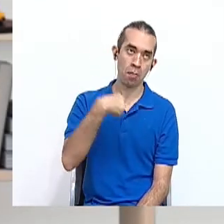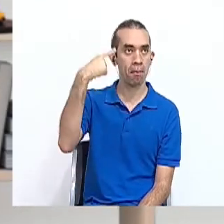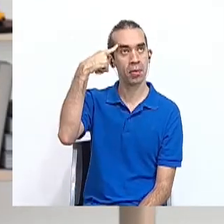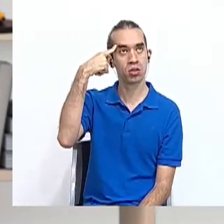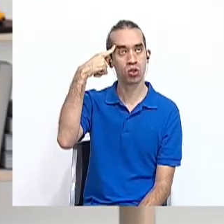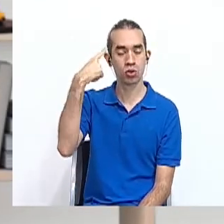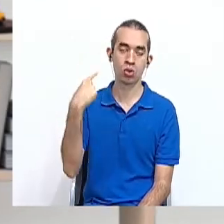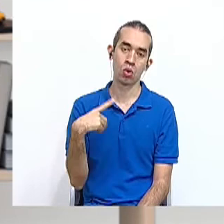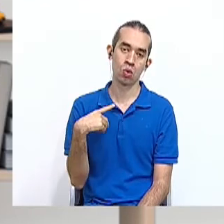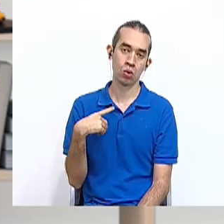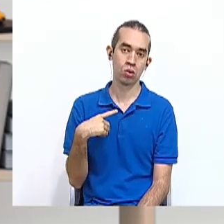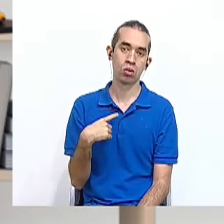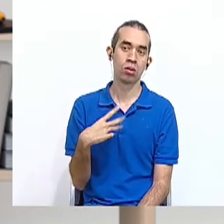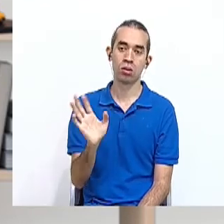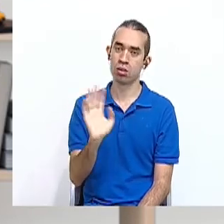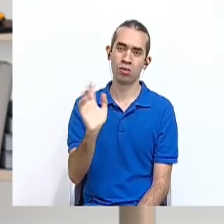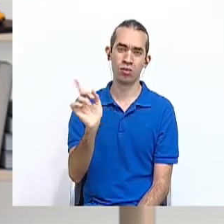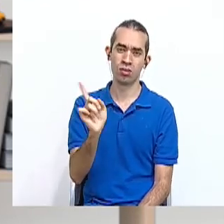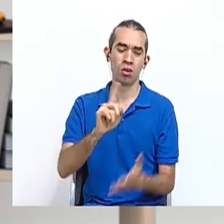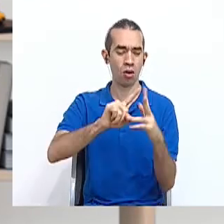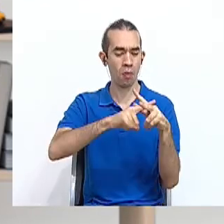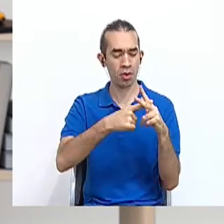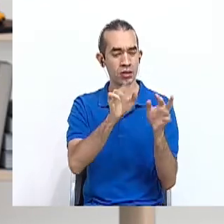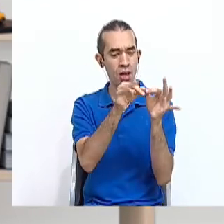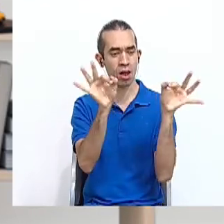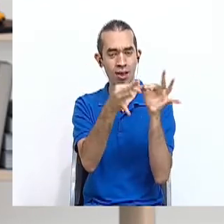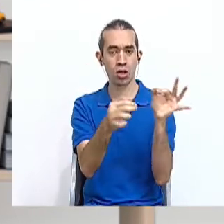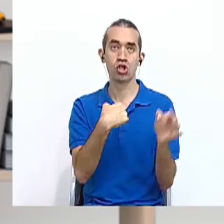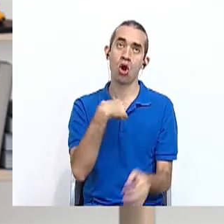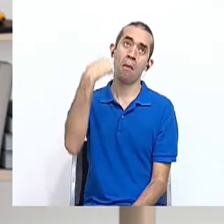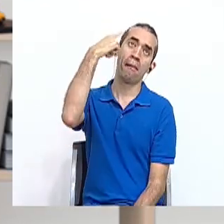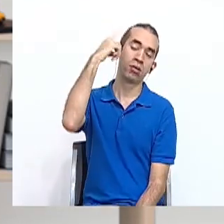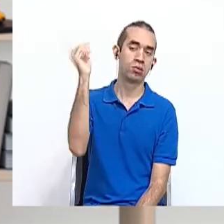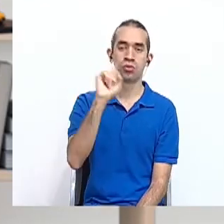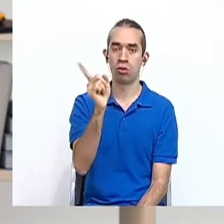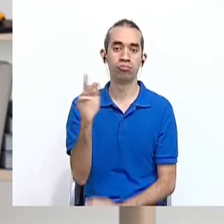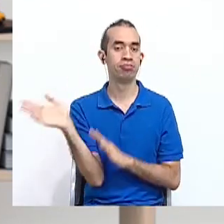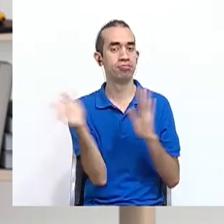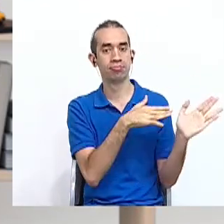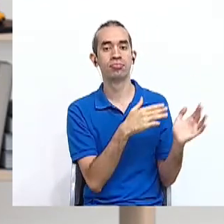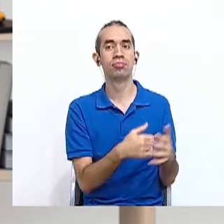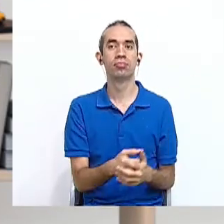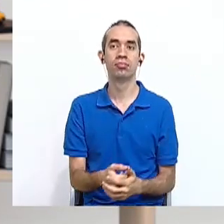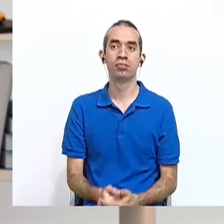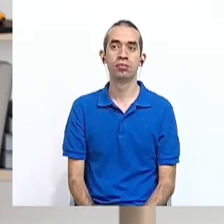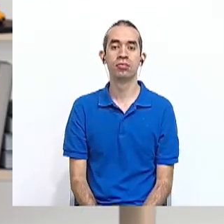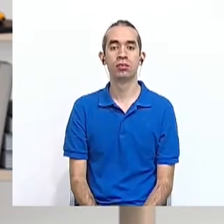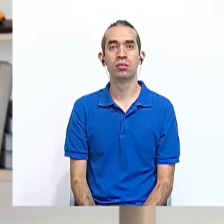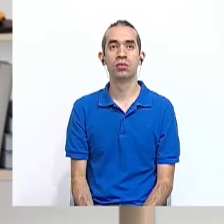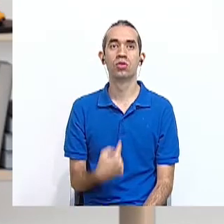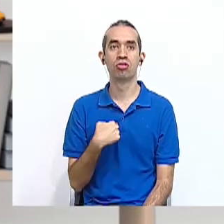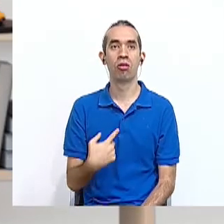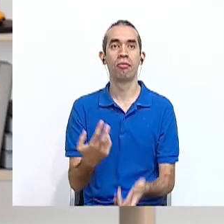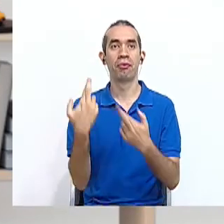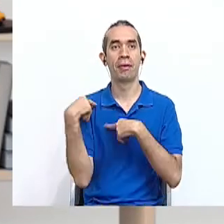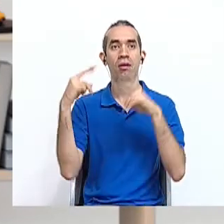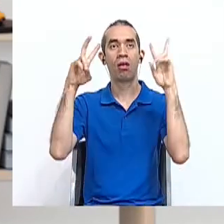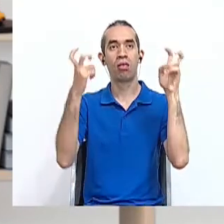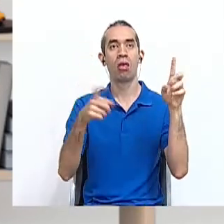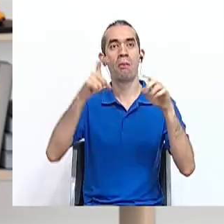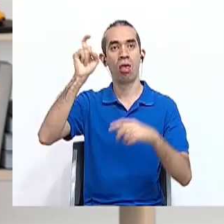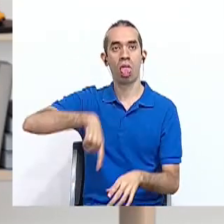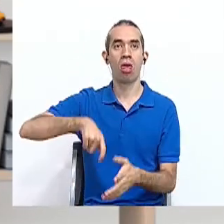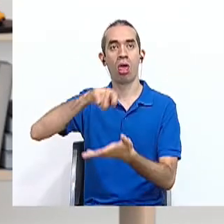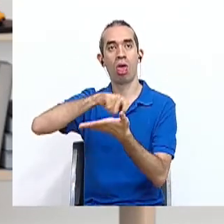pienso que. No empezamos el párrafo así. Tampoco vamos a empezar el párrafo diciendo el tema que me tocó escribir